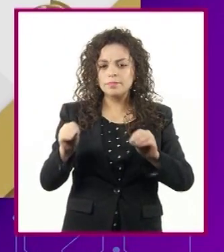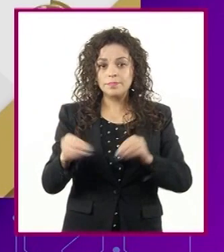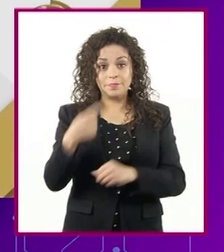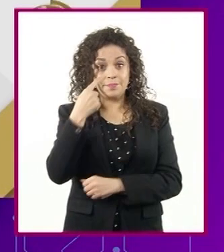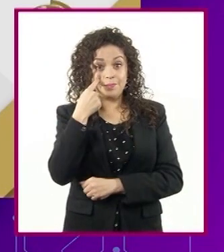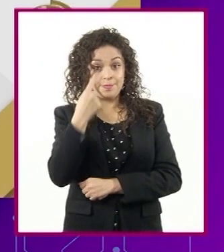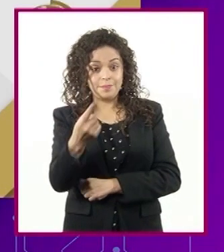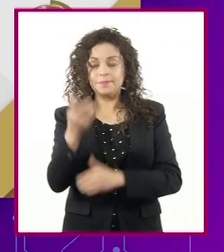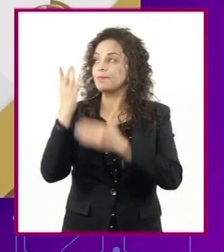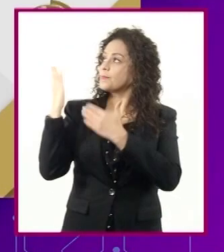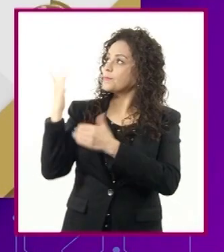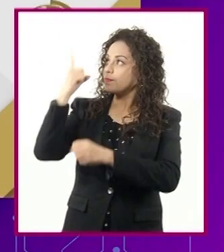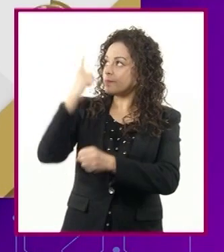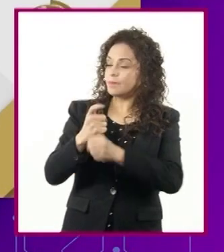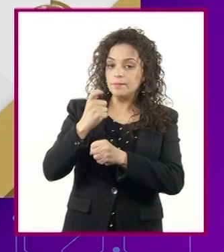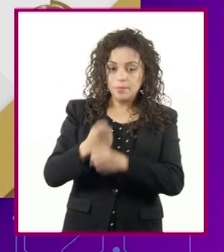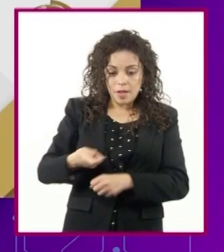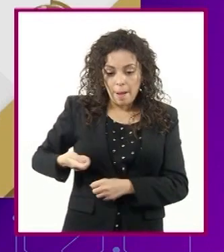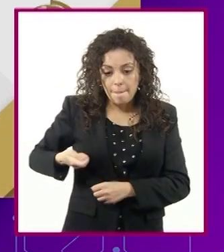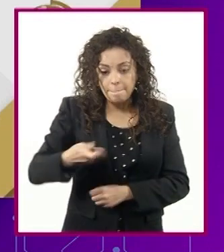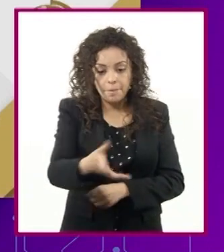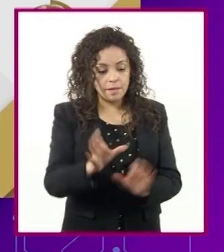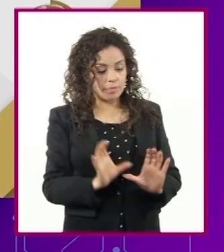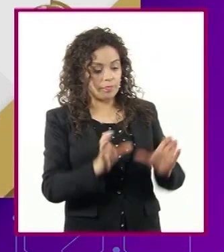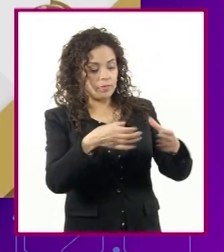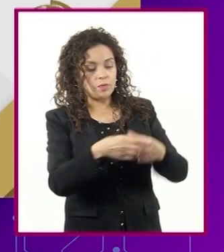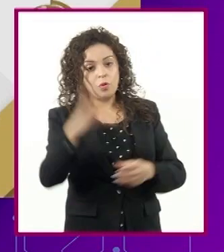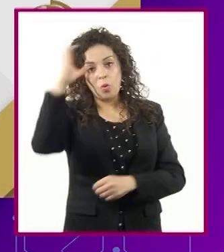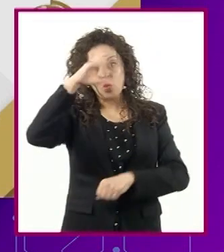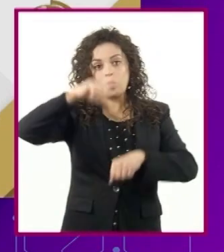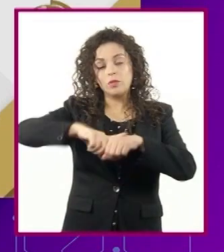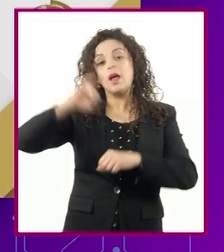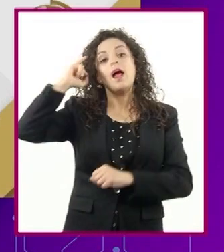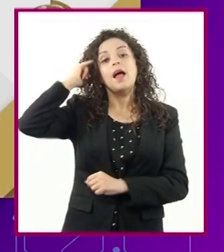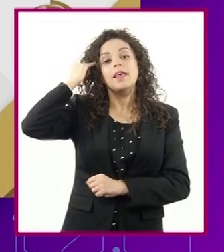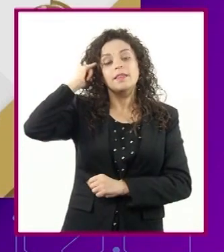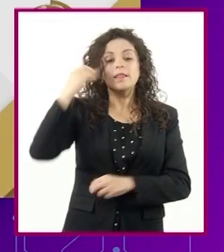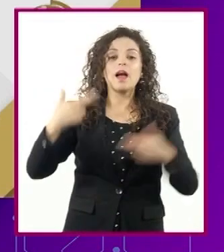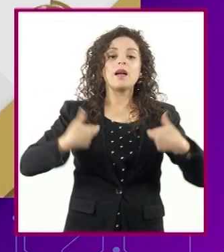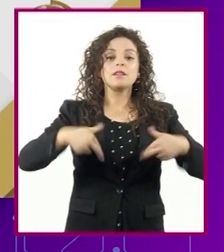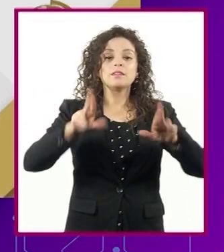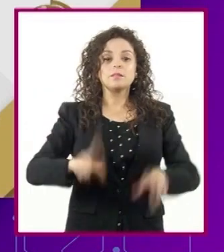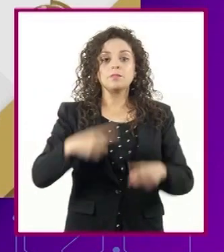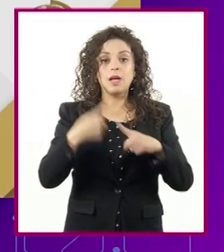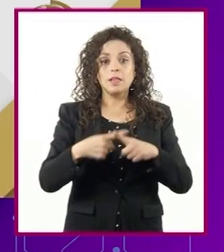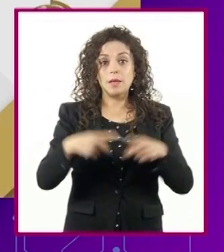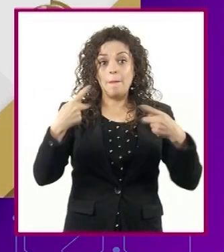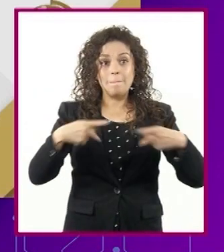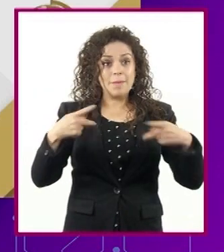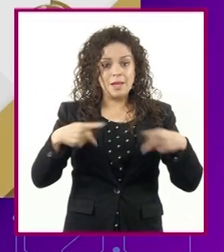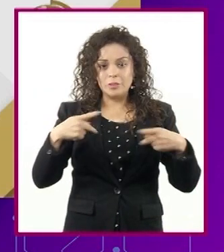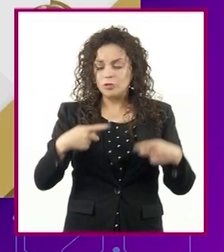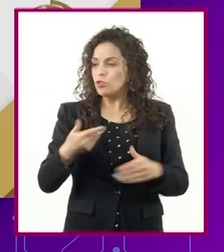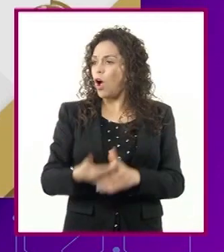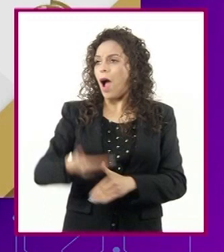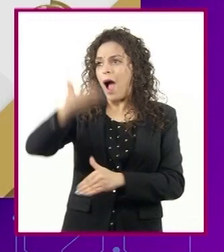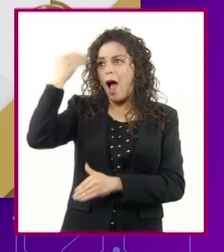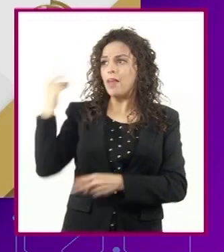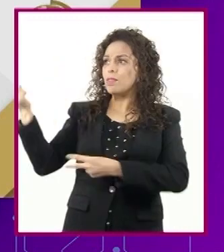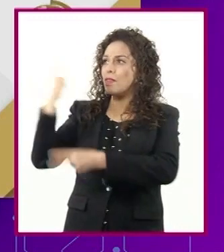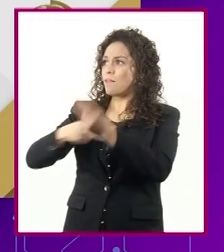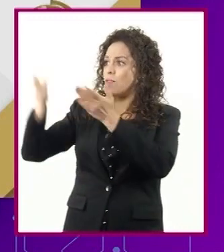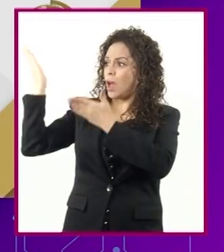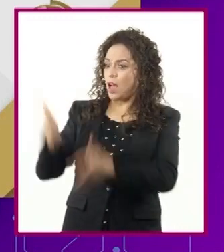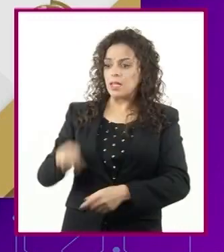Las culturas indígenas, representadas por los pobladores originarios que vivían en México antes de la llegada de los